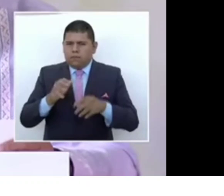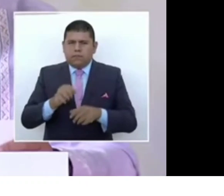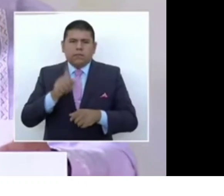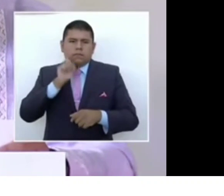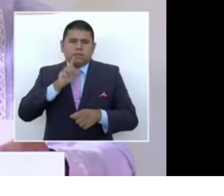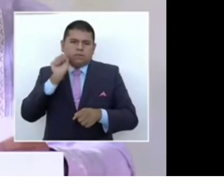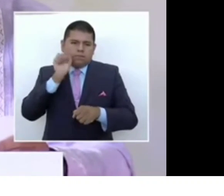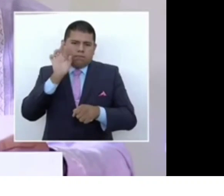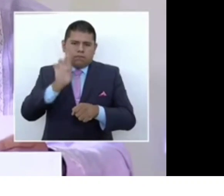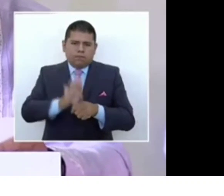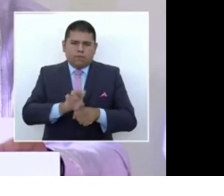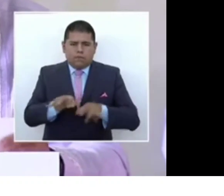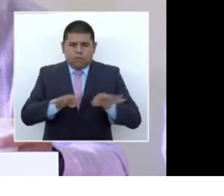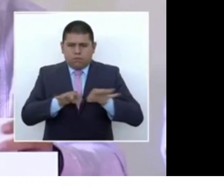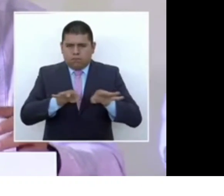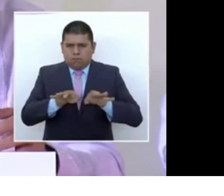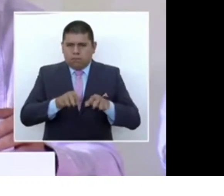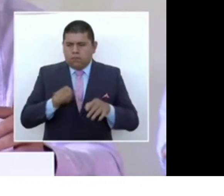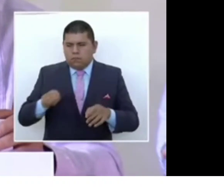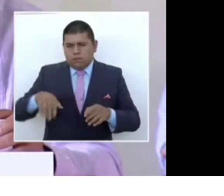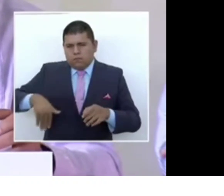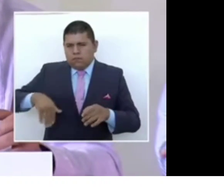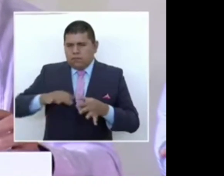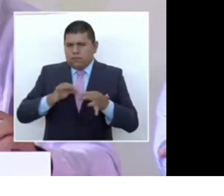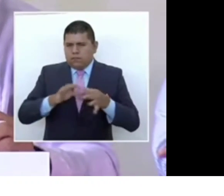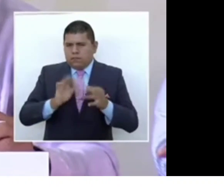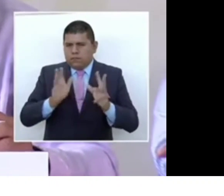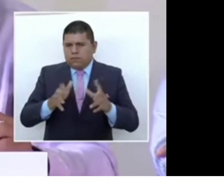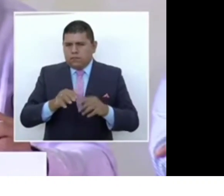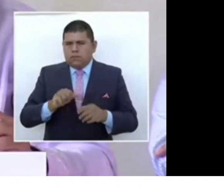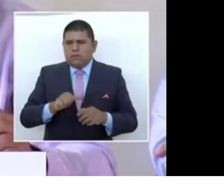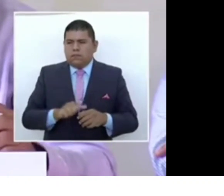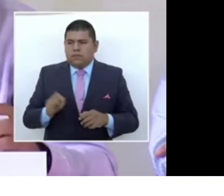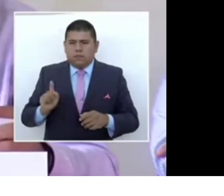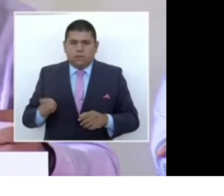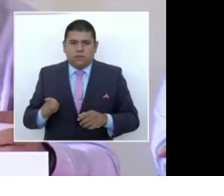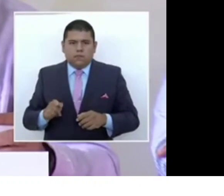secretaria del Trabajo, Luisa María Alcalde,